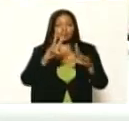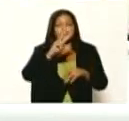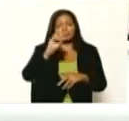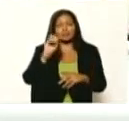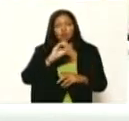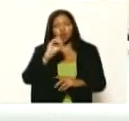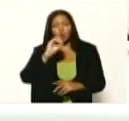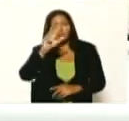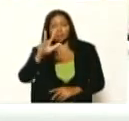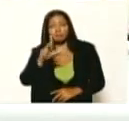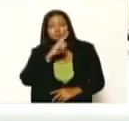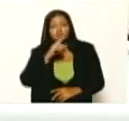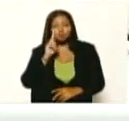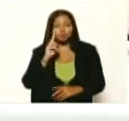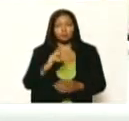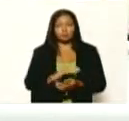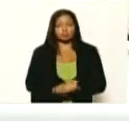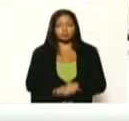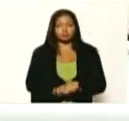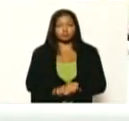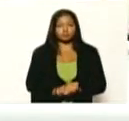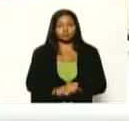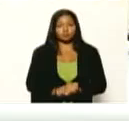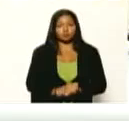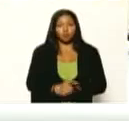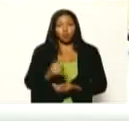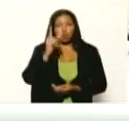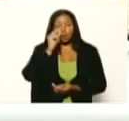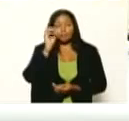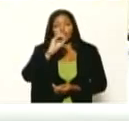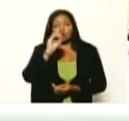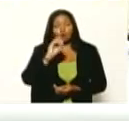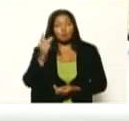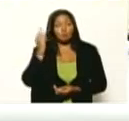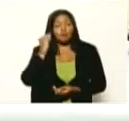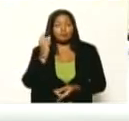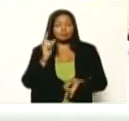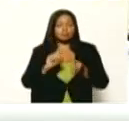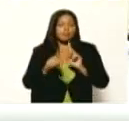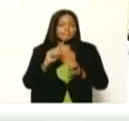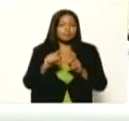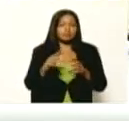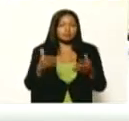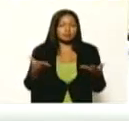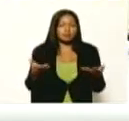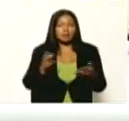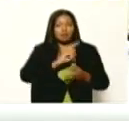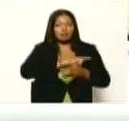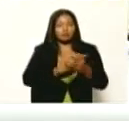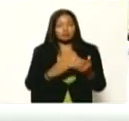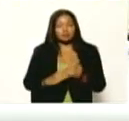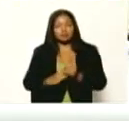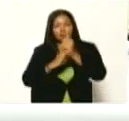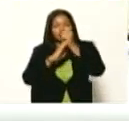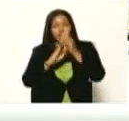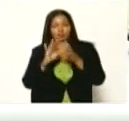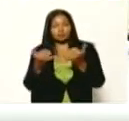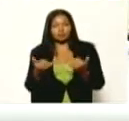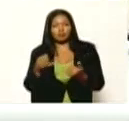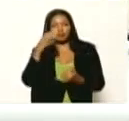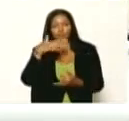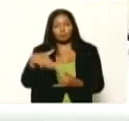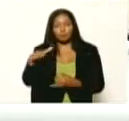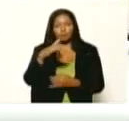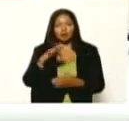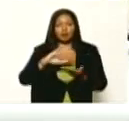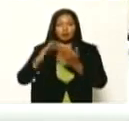4, 5, 10, 20, 3 nombres, hombres o mujeres, sino que dependa del poder de liderazgo del pueblo en